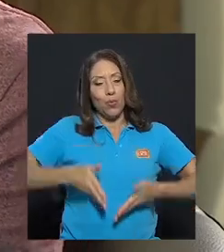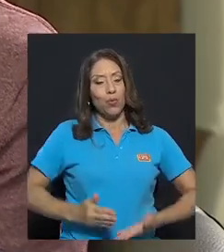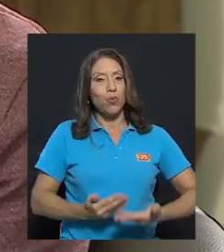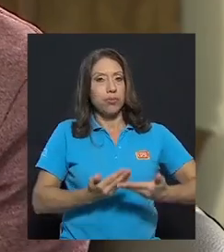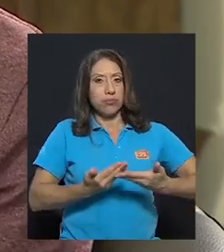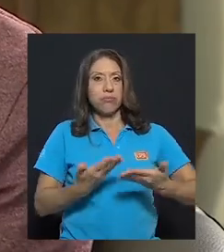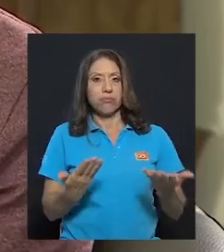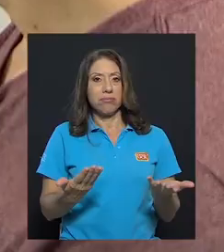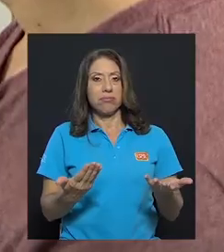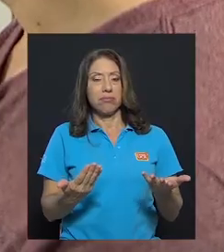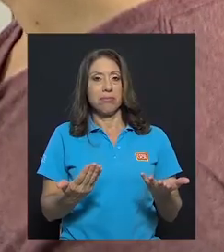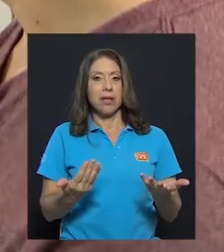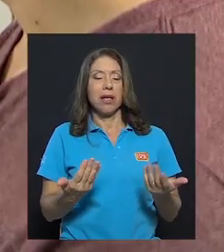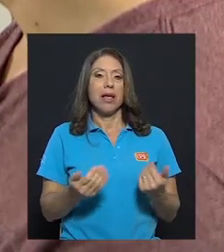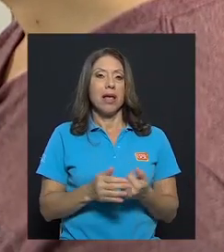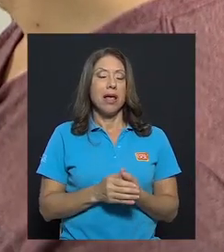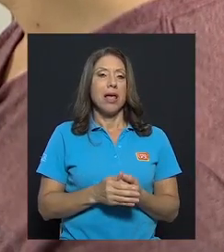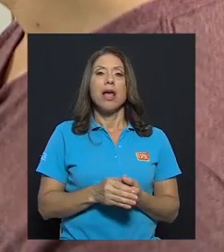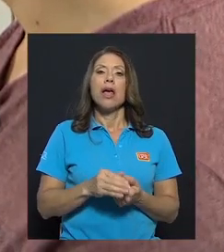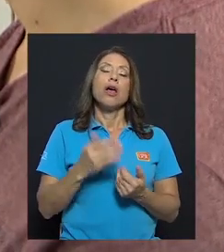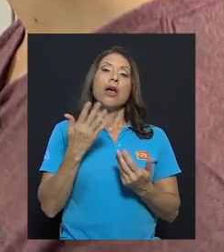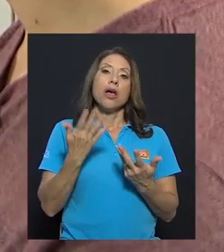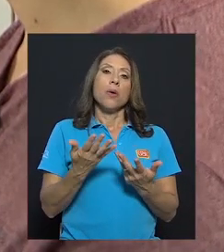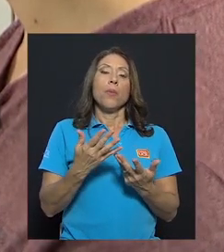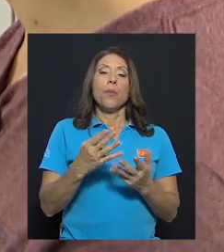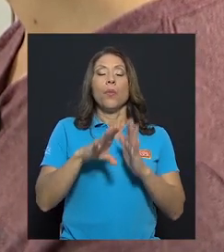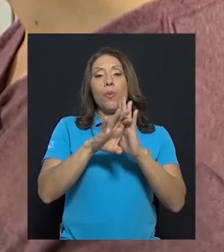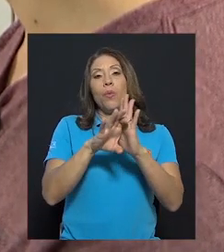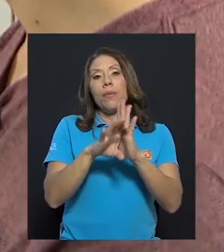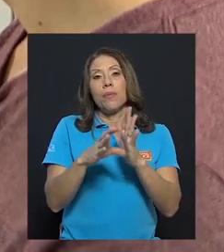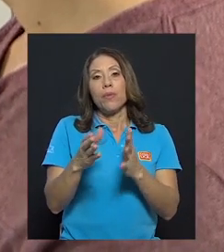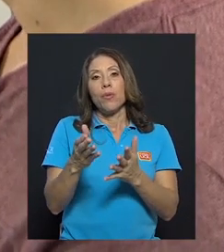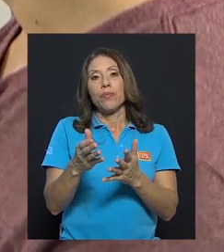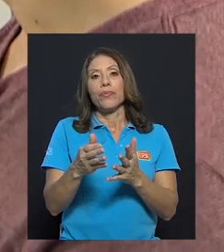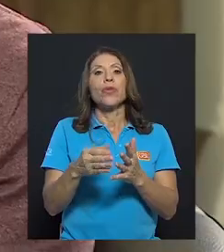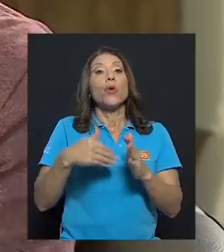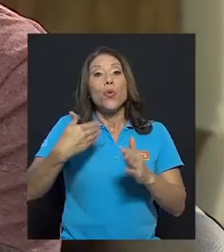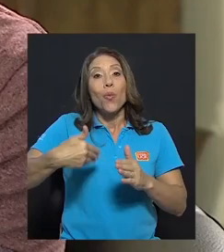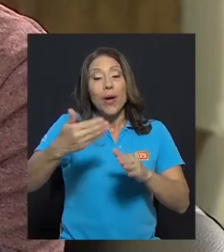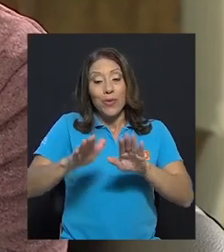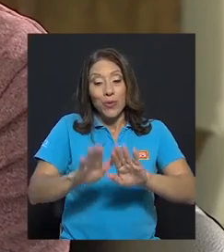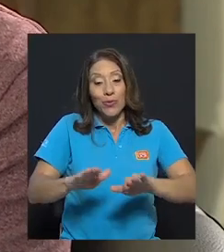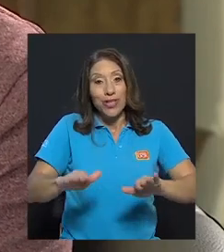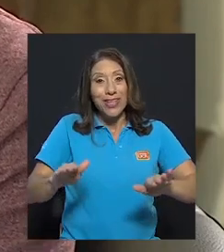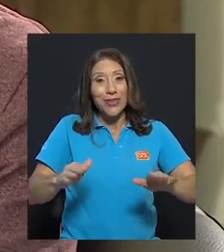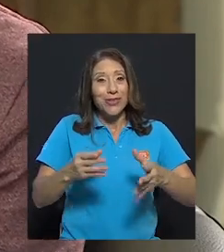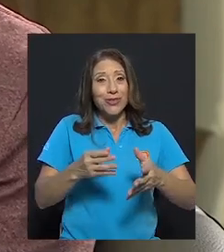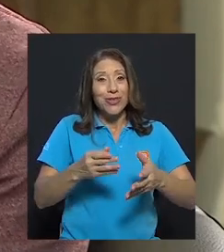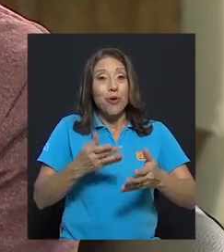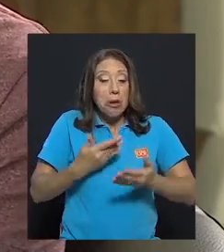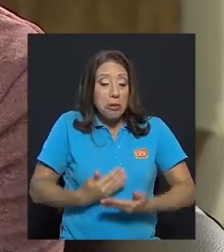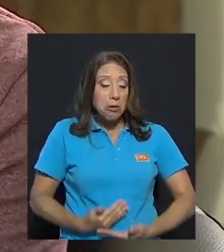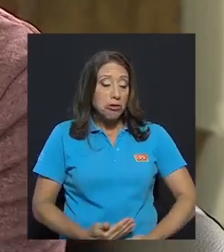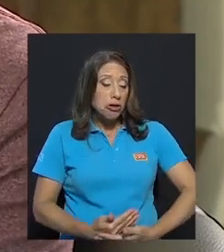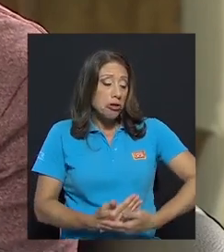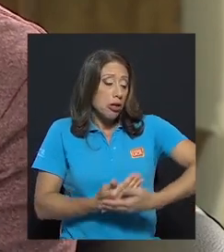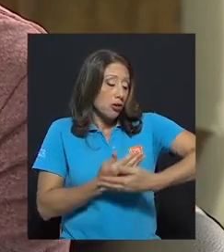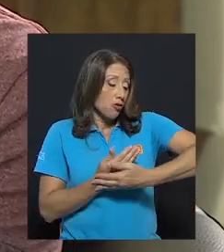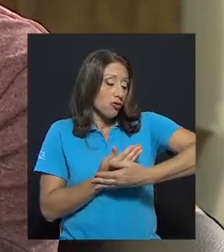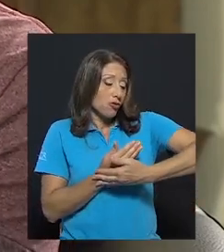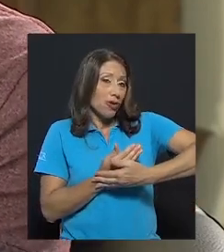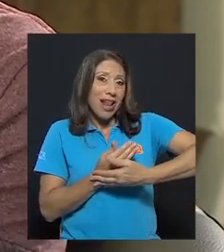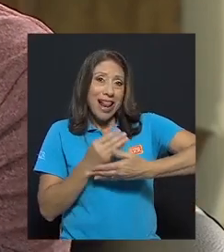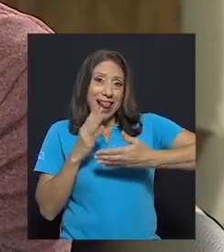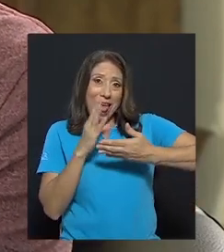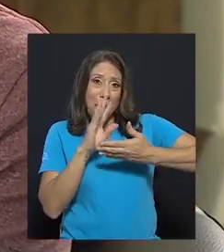nosotros tenemos cuando nacemos. Una reacción propia es Los niños cuando están recién nacidos, ellos, usted les puede tocar la manita